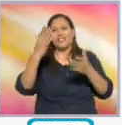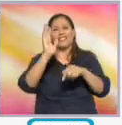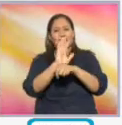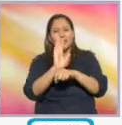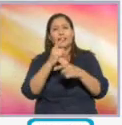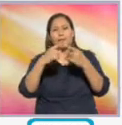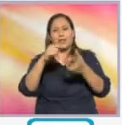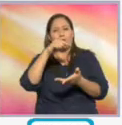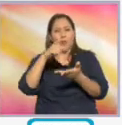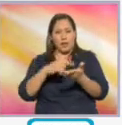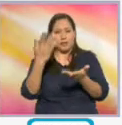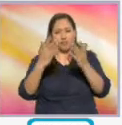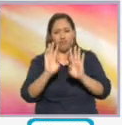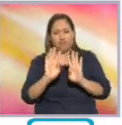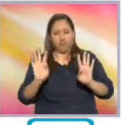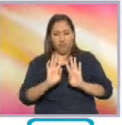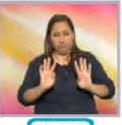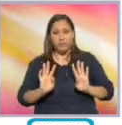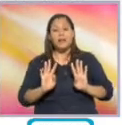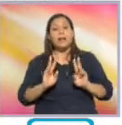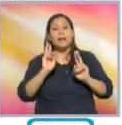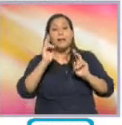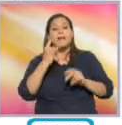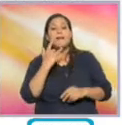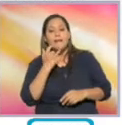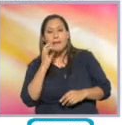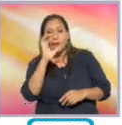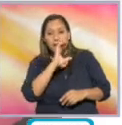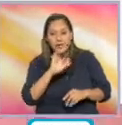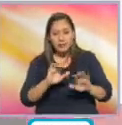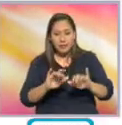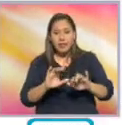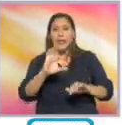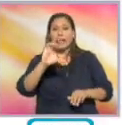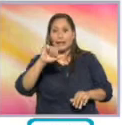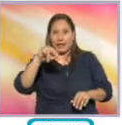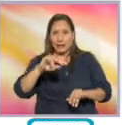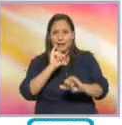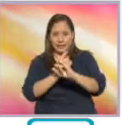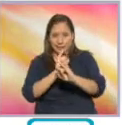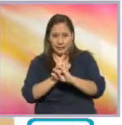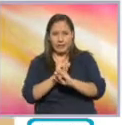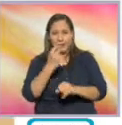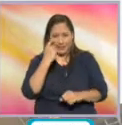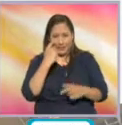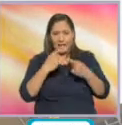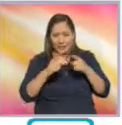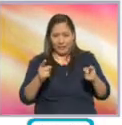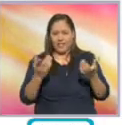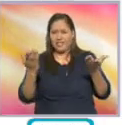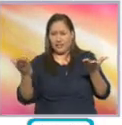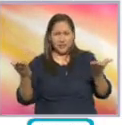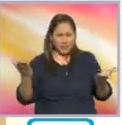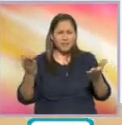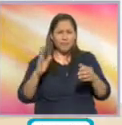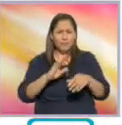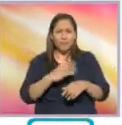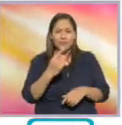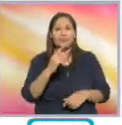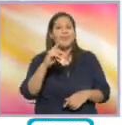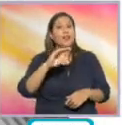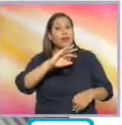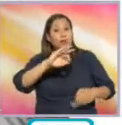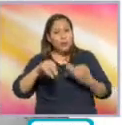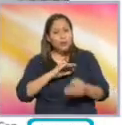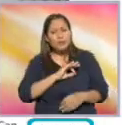todo lugar. Y bueno, les recomendamos mucho visitar, por supuesto, el sitio de Cannes. Ahora vamos a hablar un poquito de las diferencias y particularidades del festival, pero creo que todas